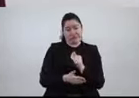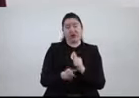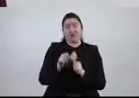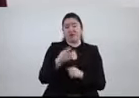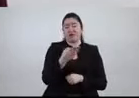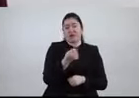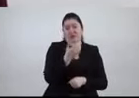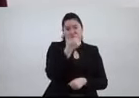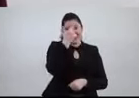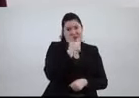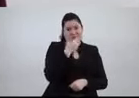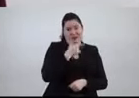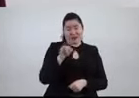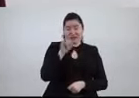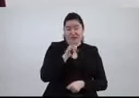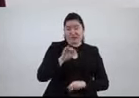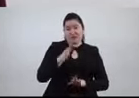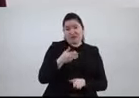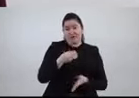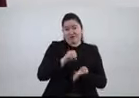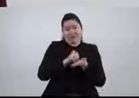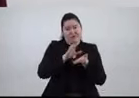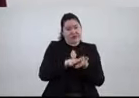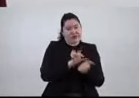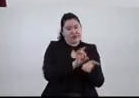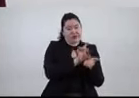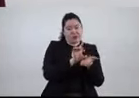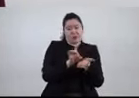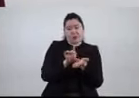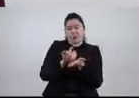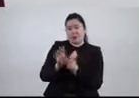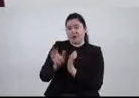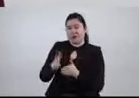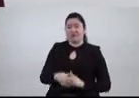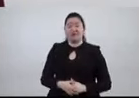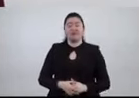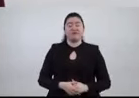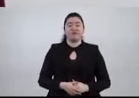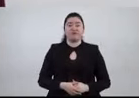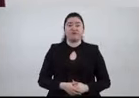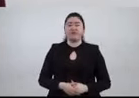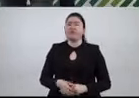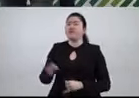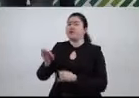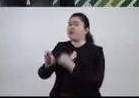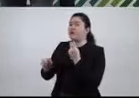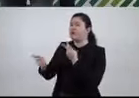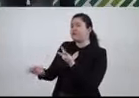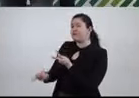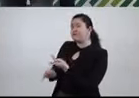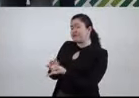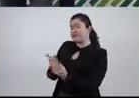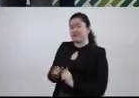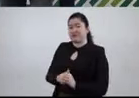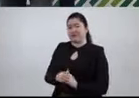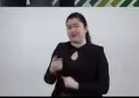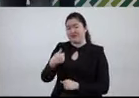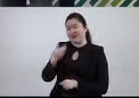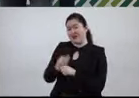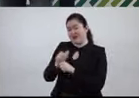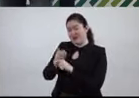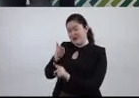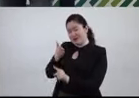noche y así salieron las citas que están disponibles el día de hoy. Y por último me gustaría preguntarles, sé que el objetivo